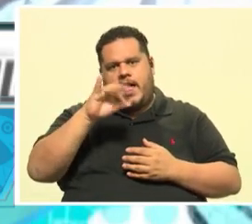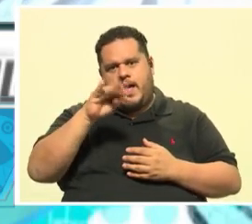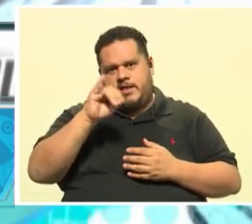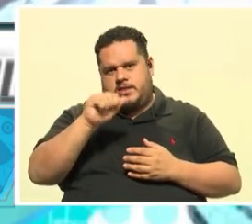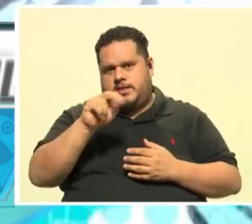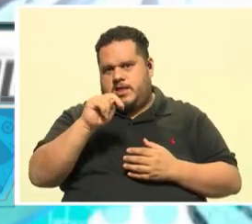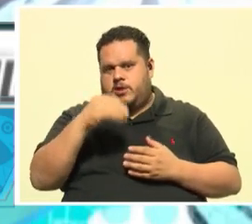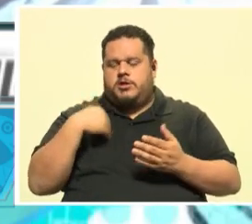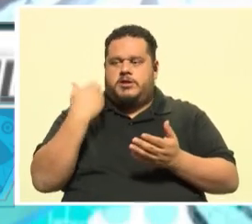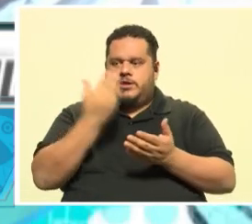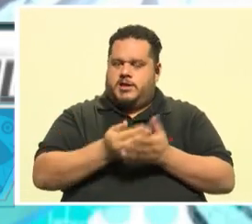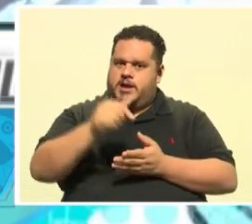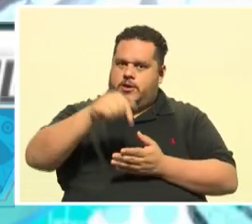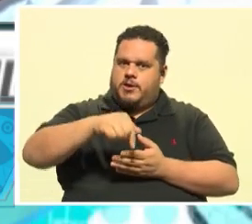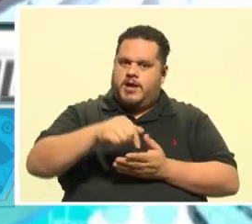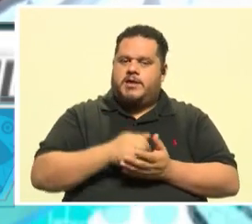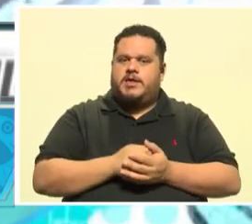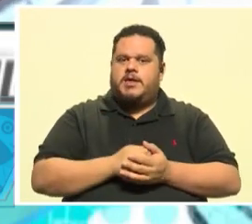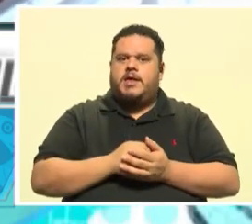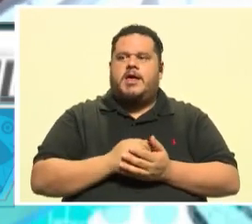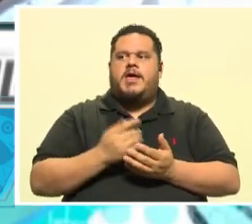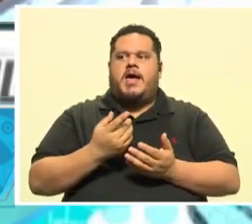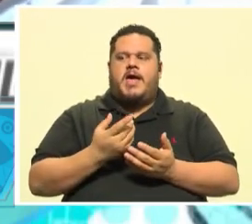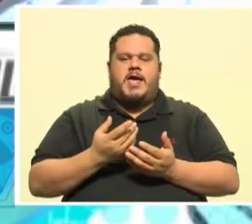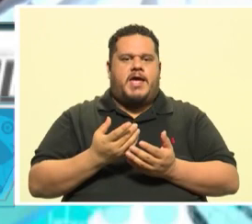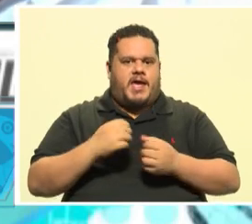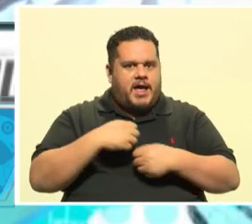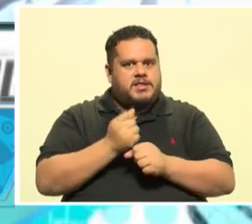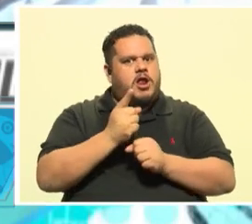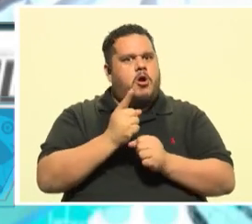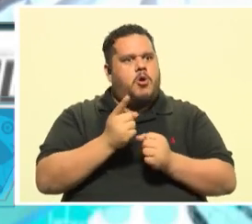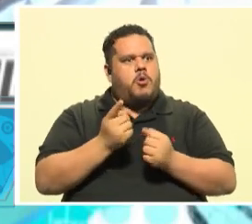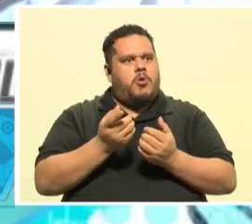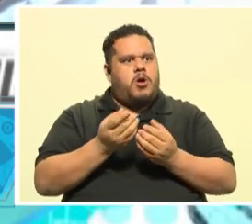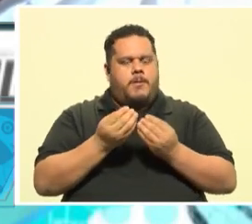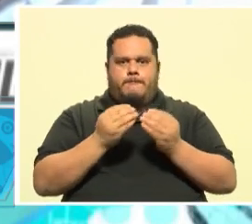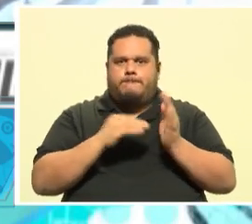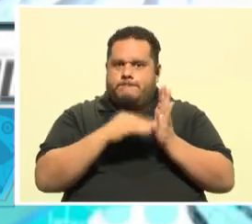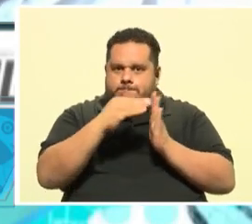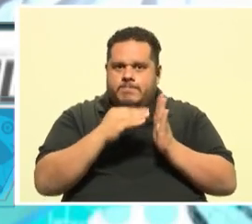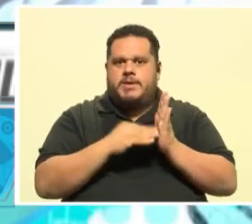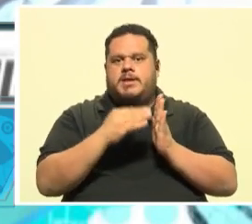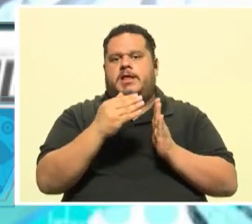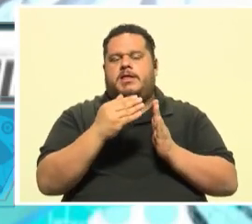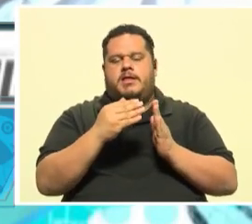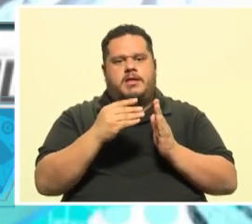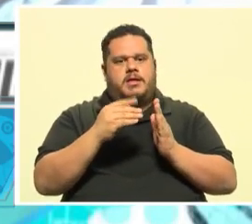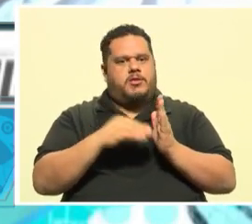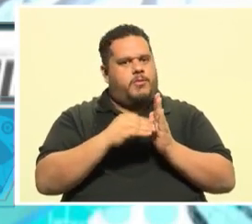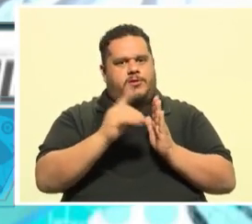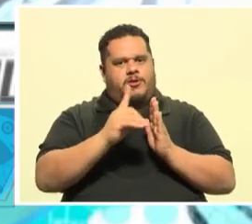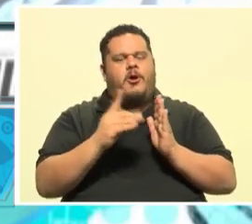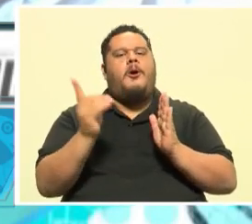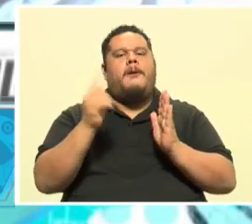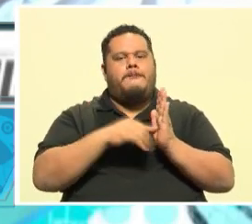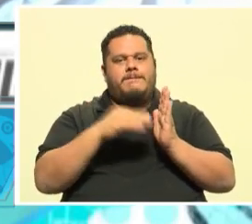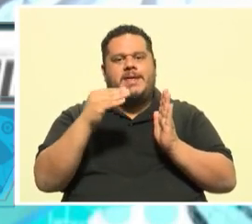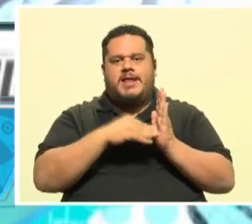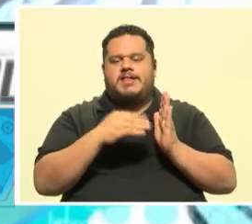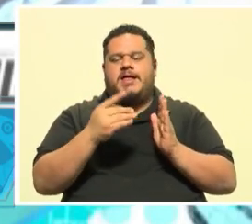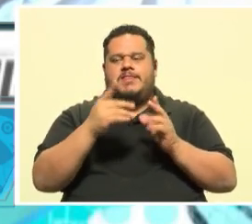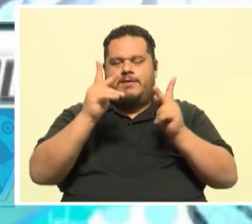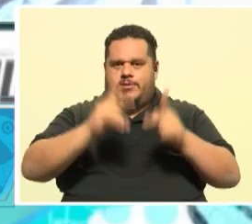diría que por una parte tenemos el enorme reto de evitar la expansión de los casos, pero